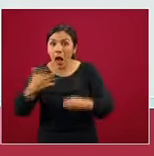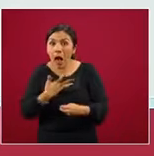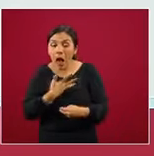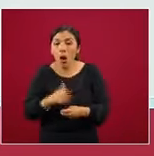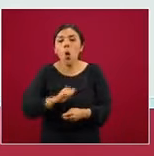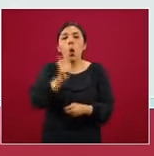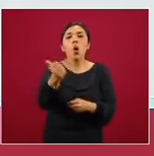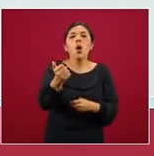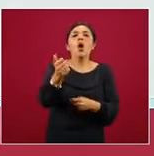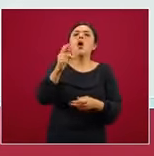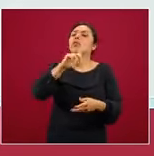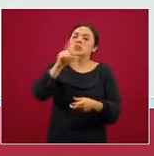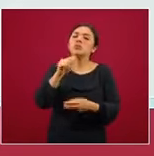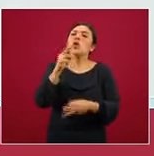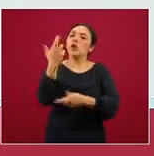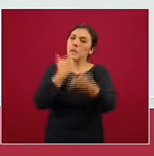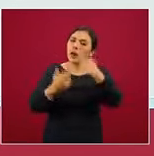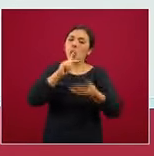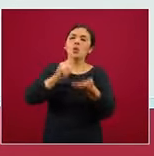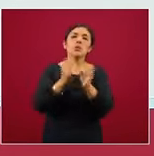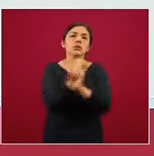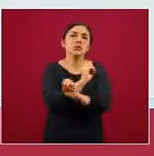escalas y luego regresan a cero.